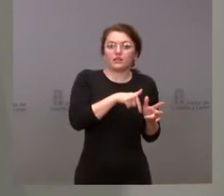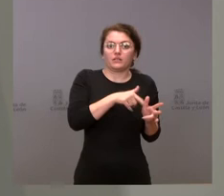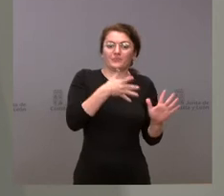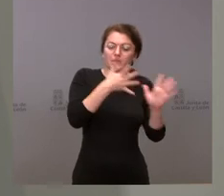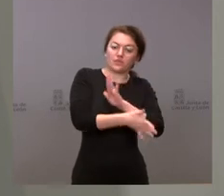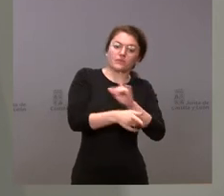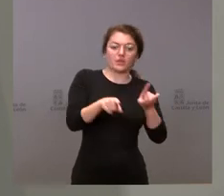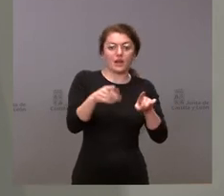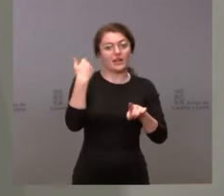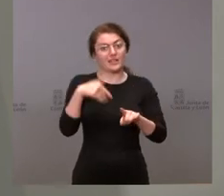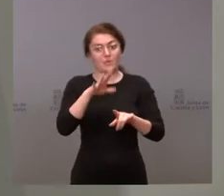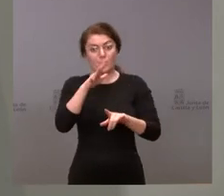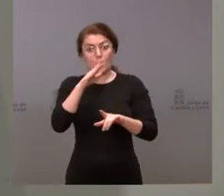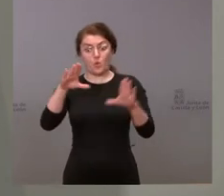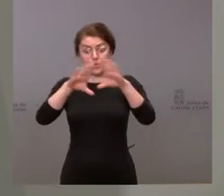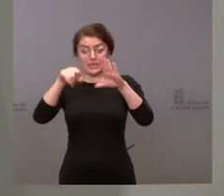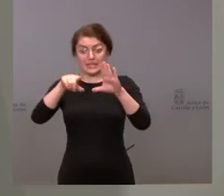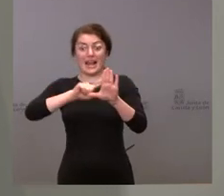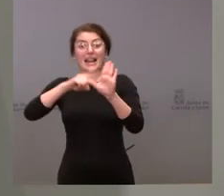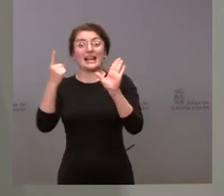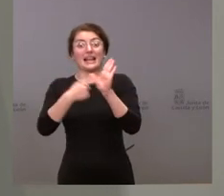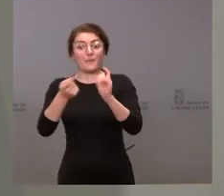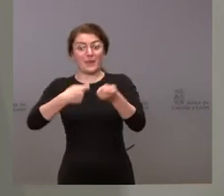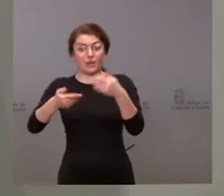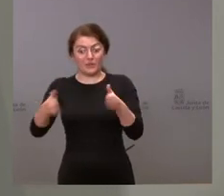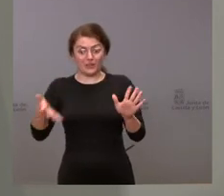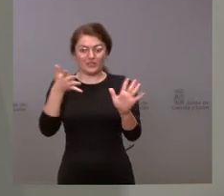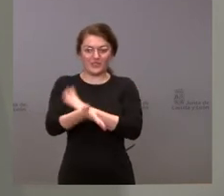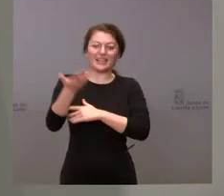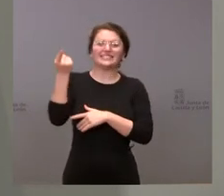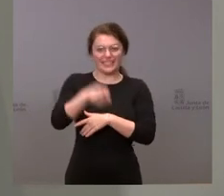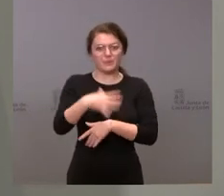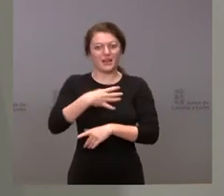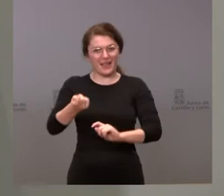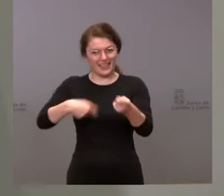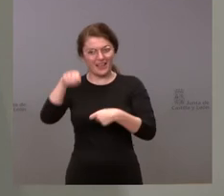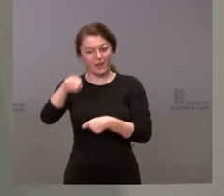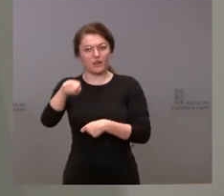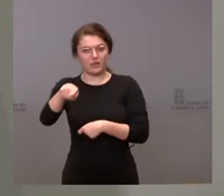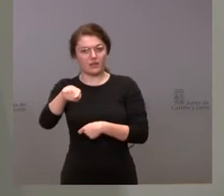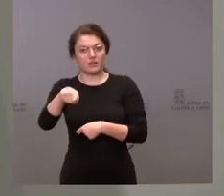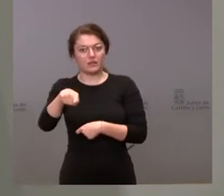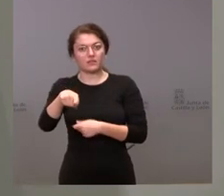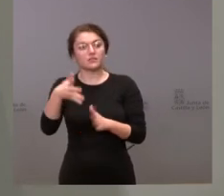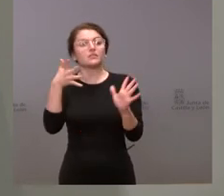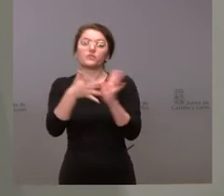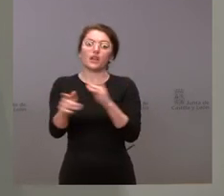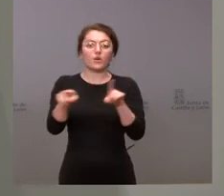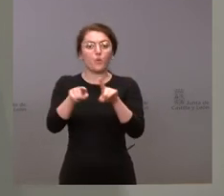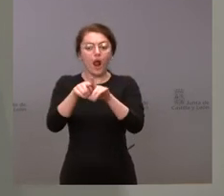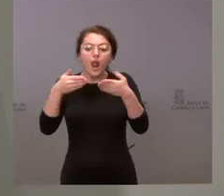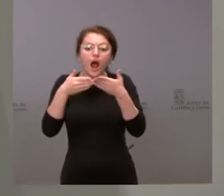de mercado abierto por parte de la comunidad de madrid también lo podrán hacer en la comunidad de madrid' por tanto se abre ante nosotros un mercado muy importante en número